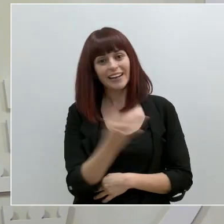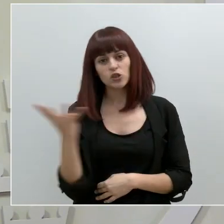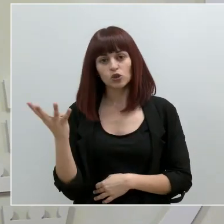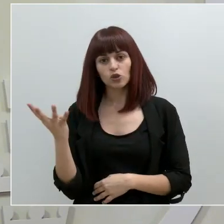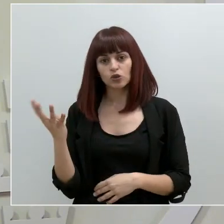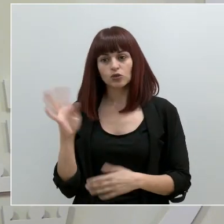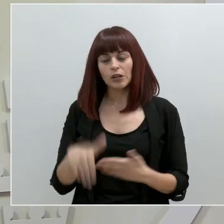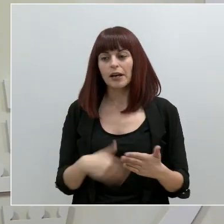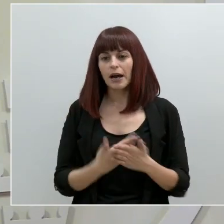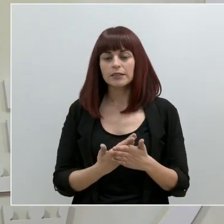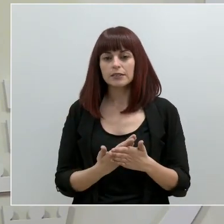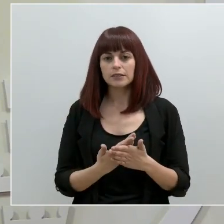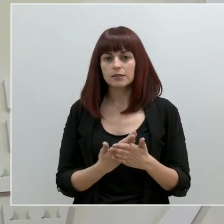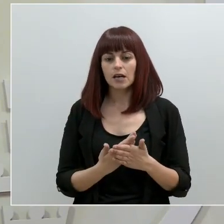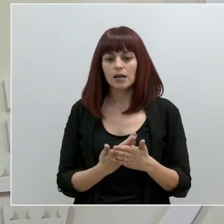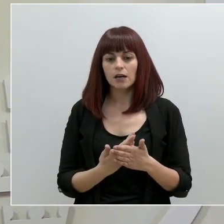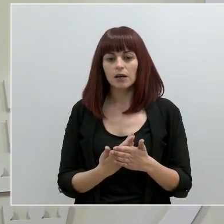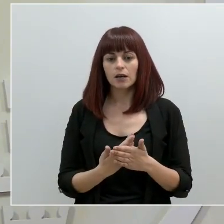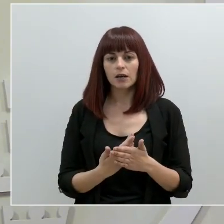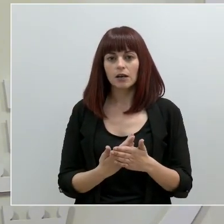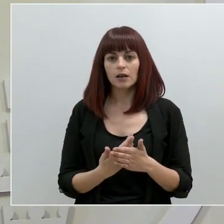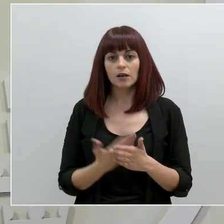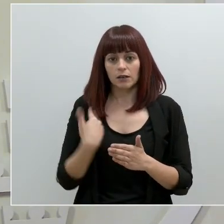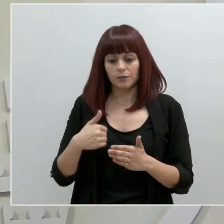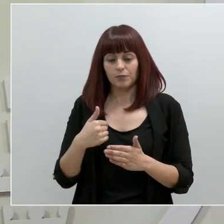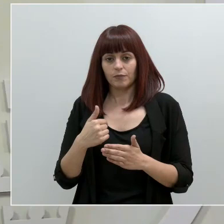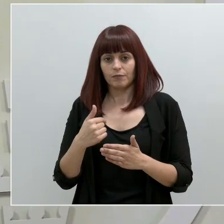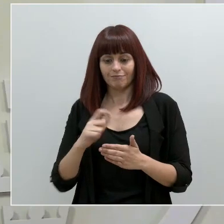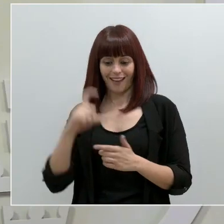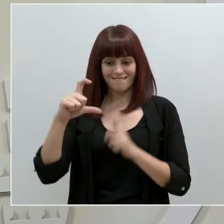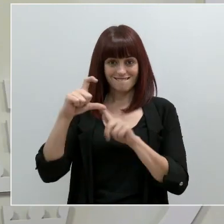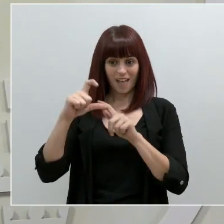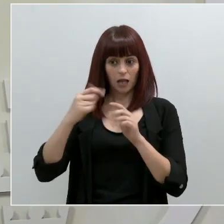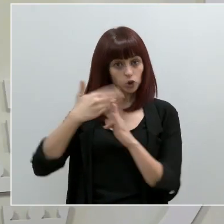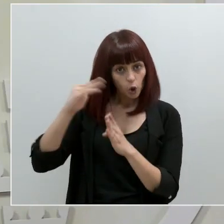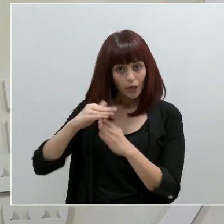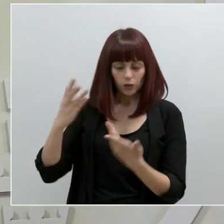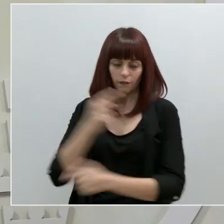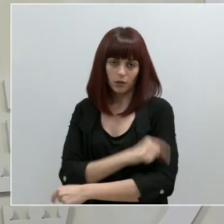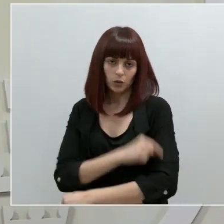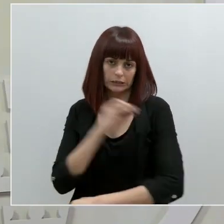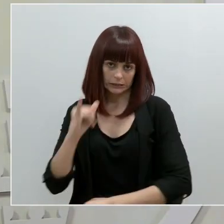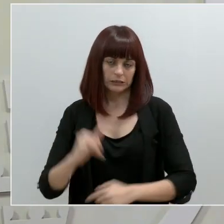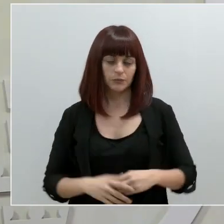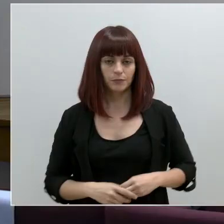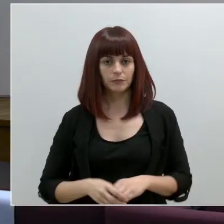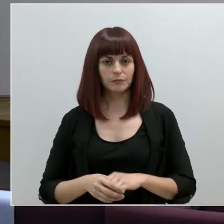no haya una mayor disponibilidad de dosis, pues no podremos vacunarles.